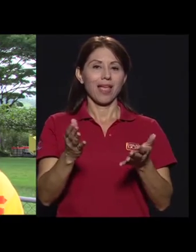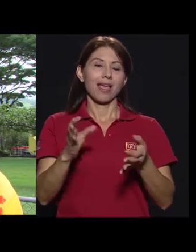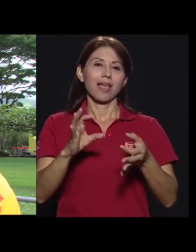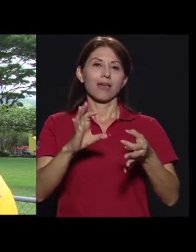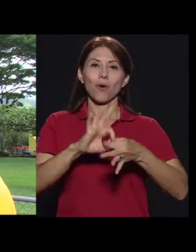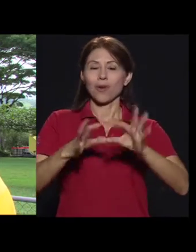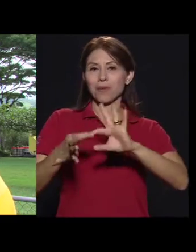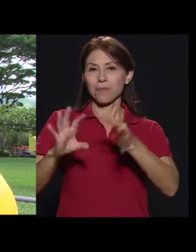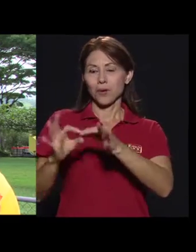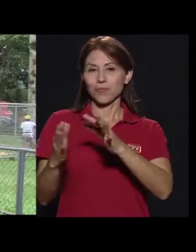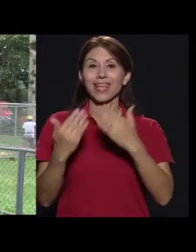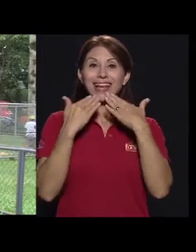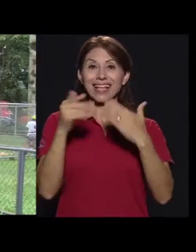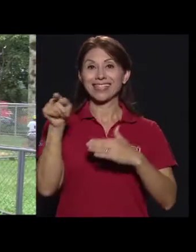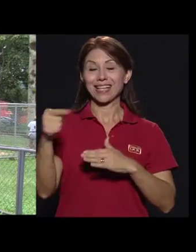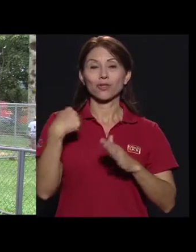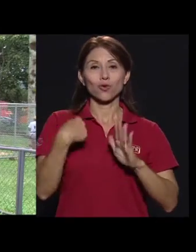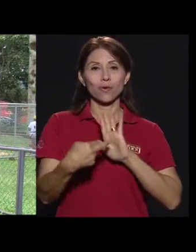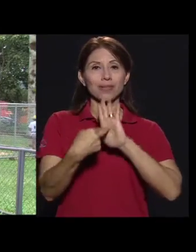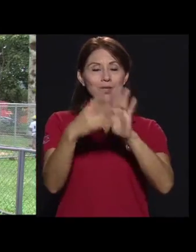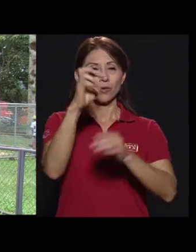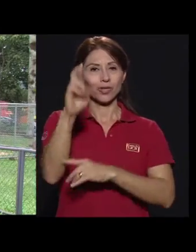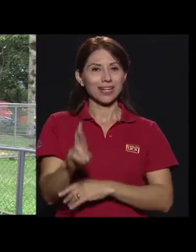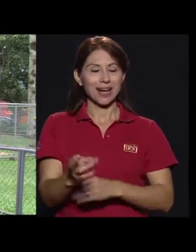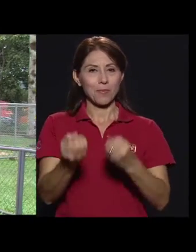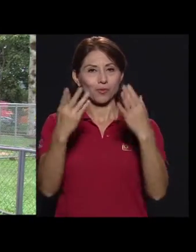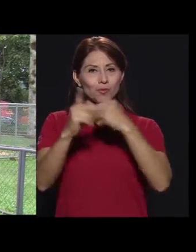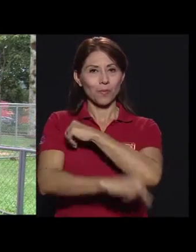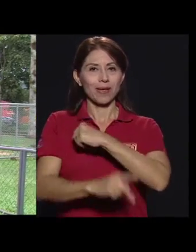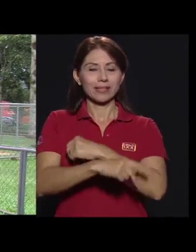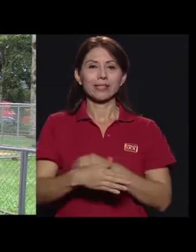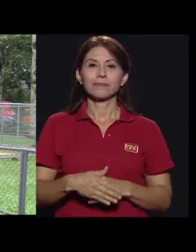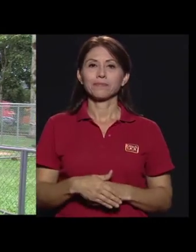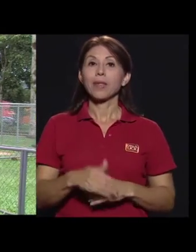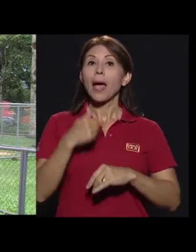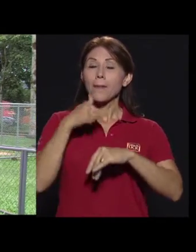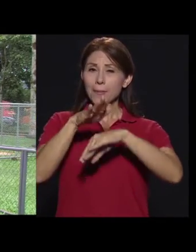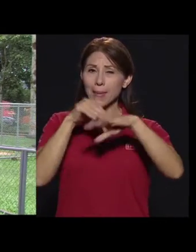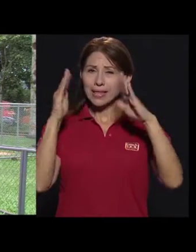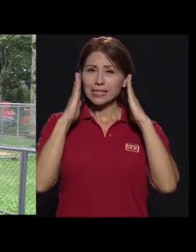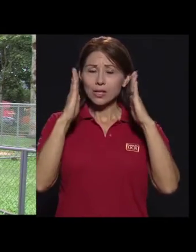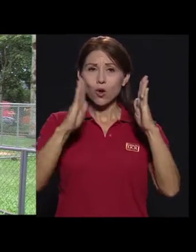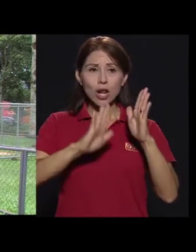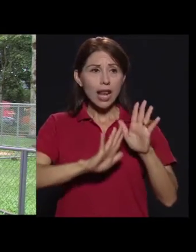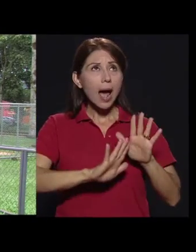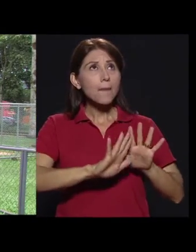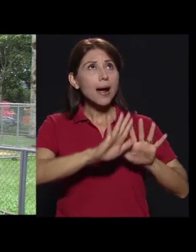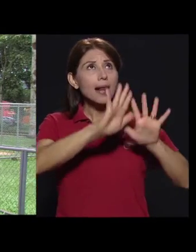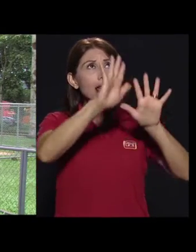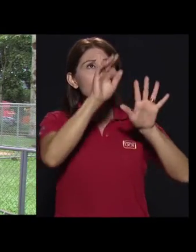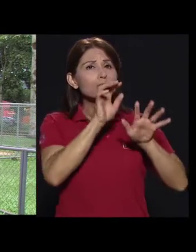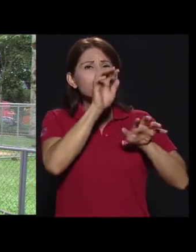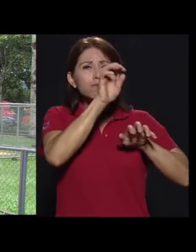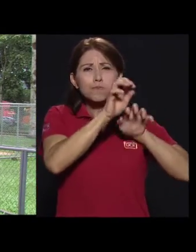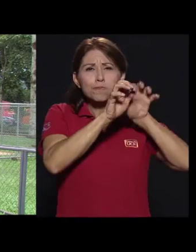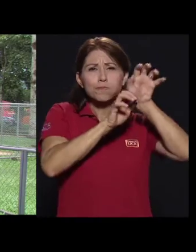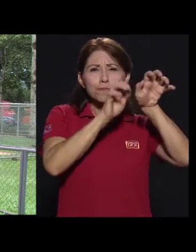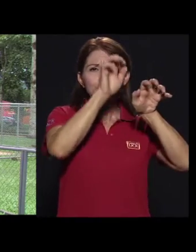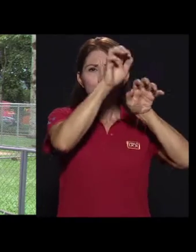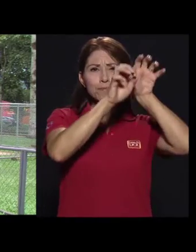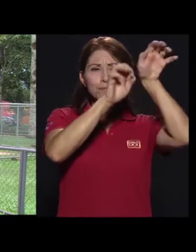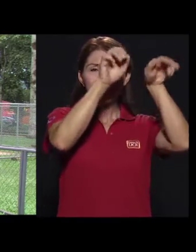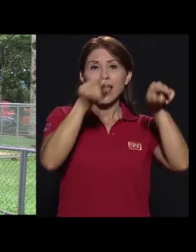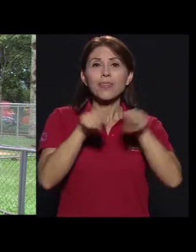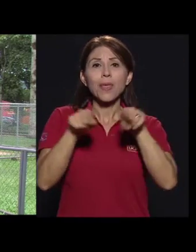represento a Costa Rica en otros países. Me llama mucho la atención esta de la pared escaladora y el canopy y la piscina